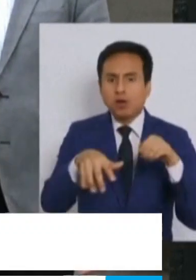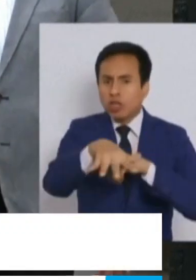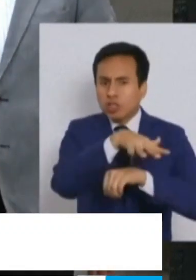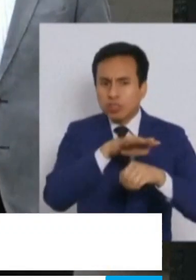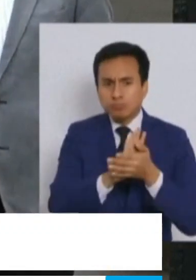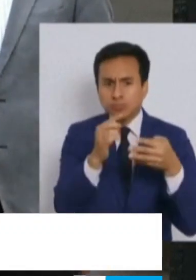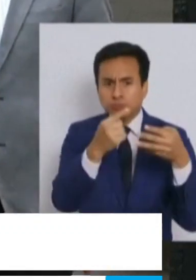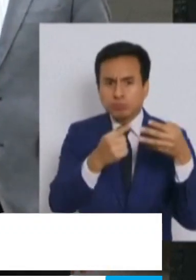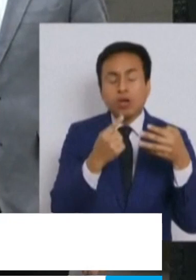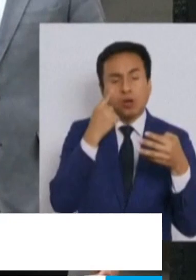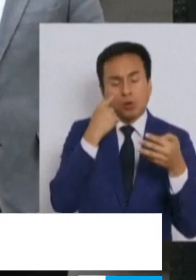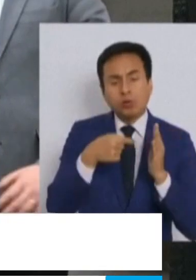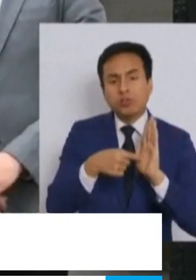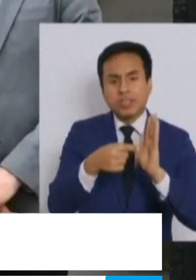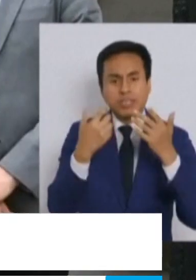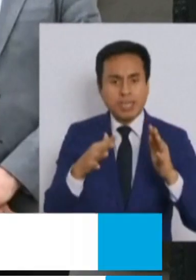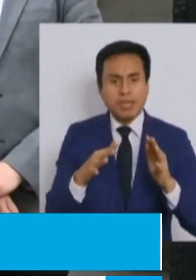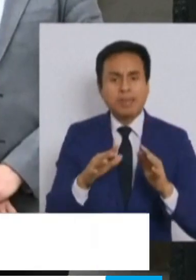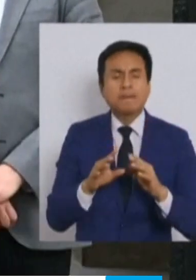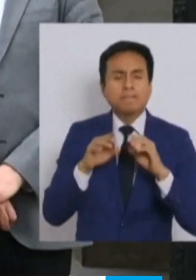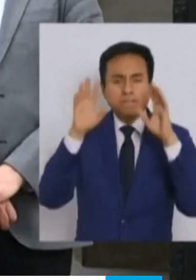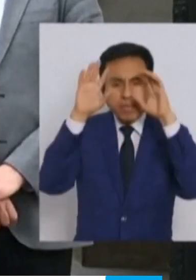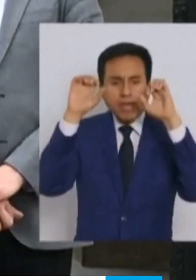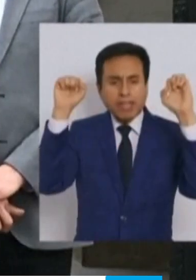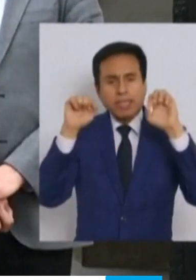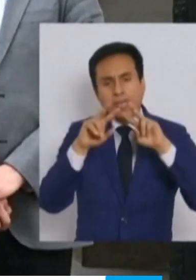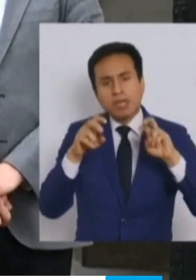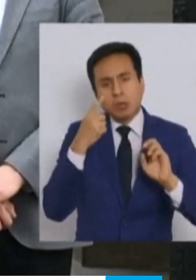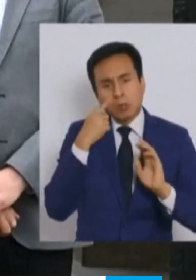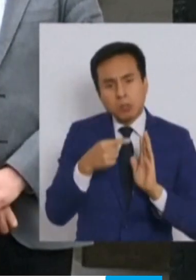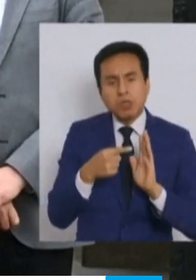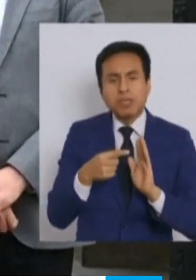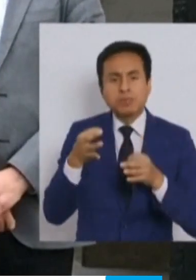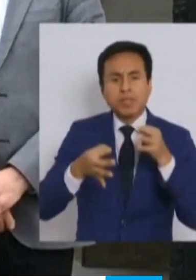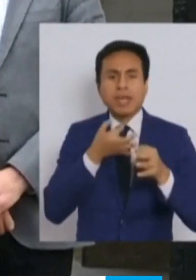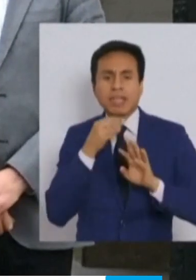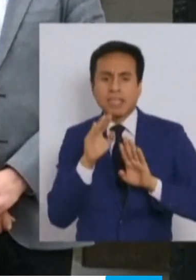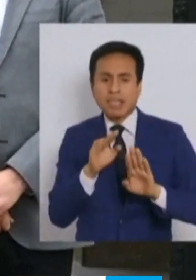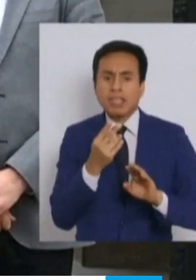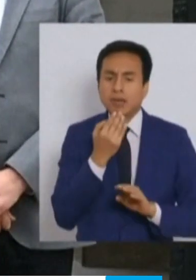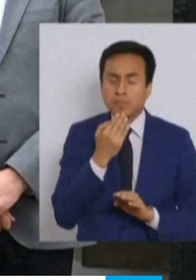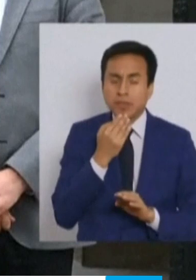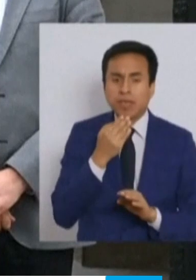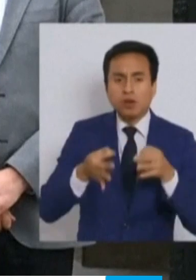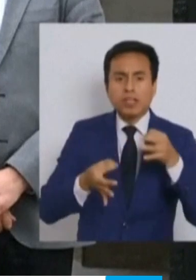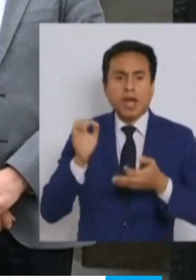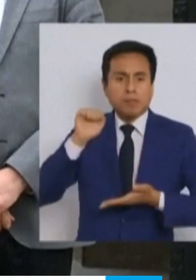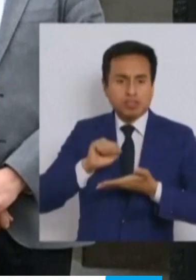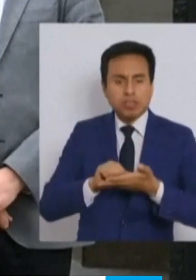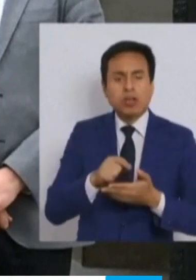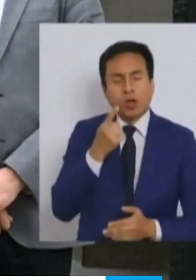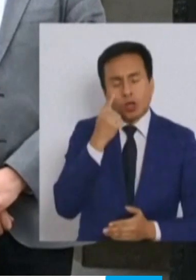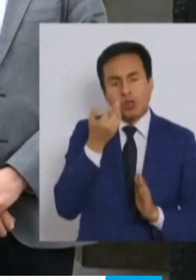fueron conocidas por la fiscalía por el tribunal de garantía y por la corte de apelaciones